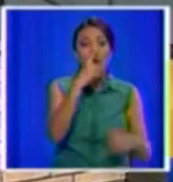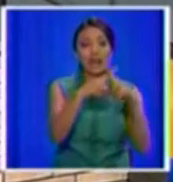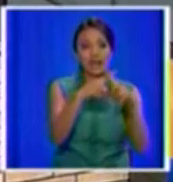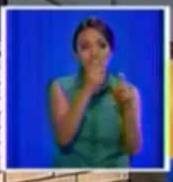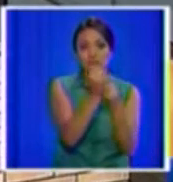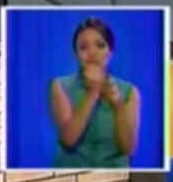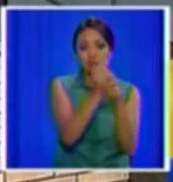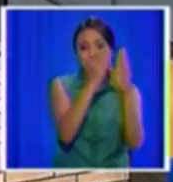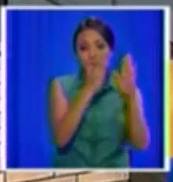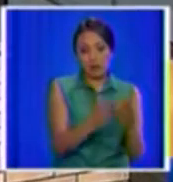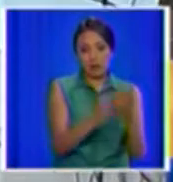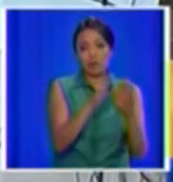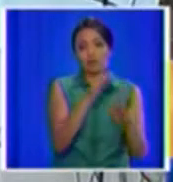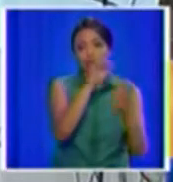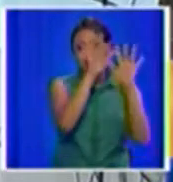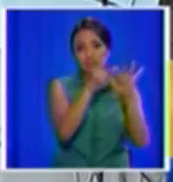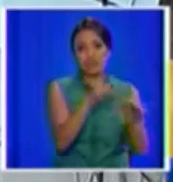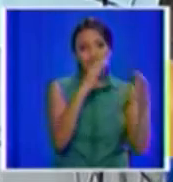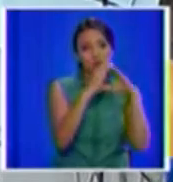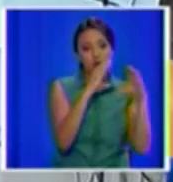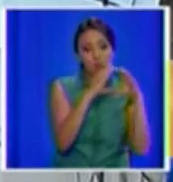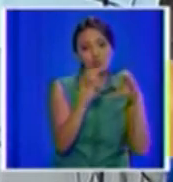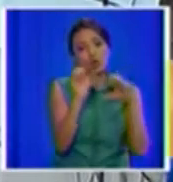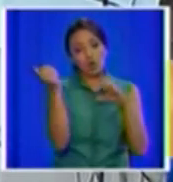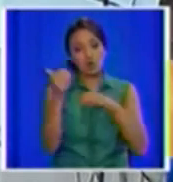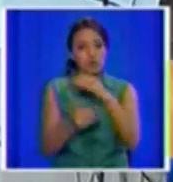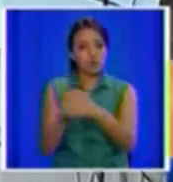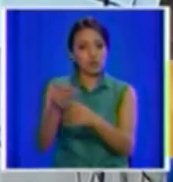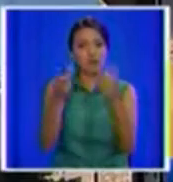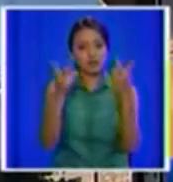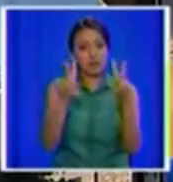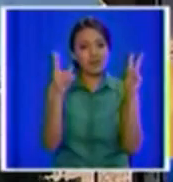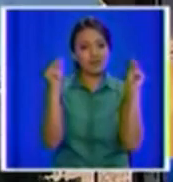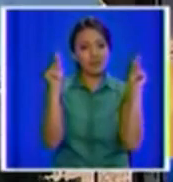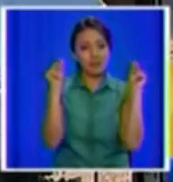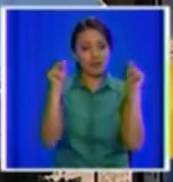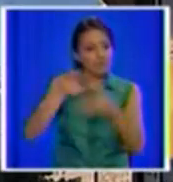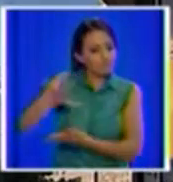de la SECOM, quien está detenido y ya responde en otro proceso, también por peculado.